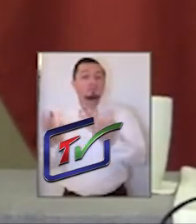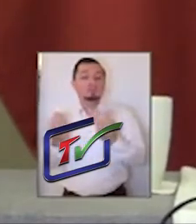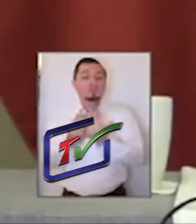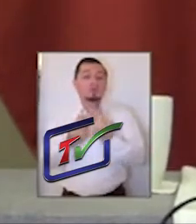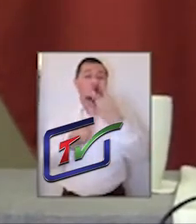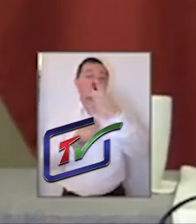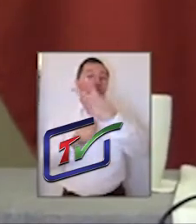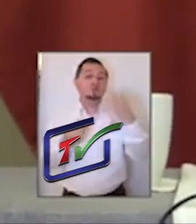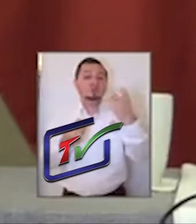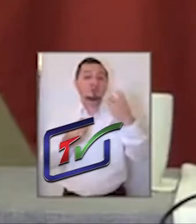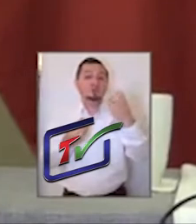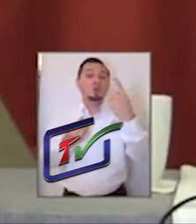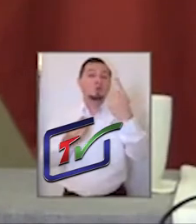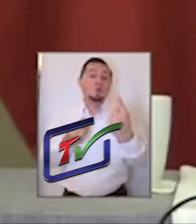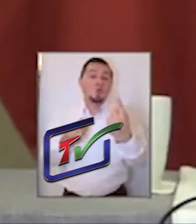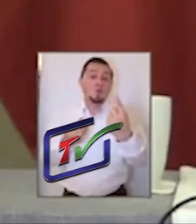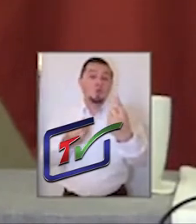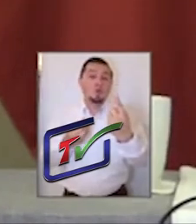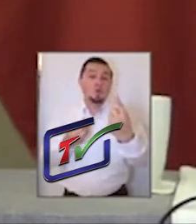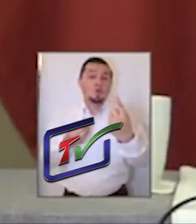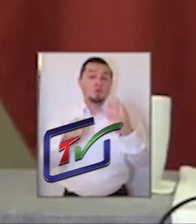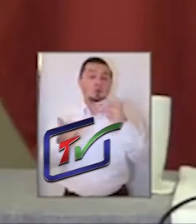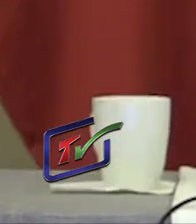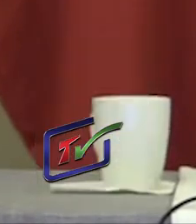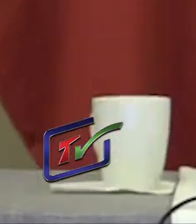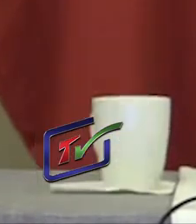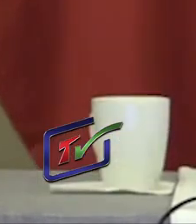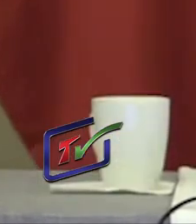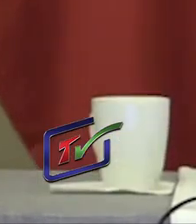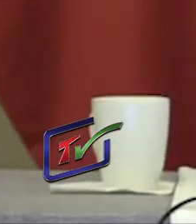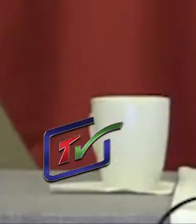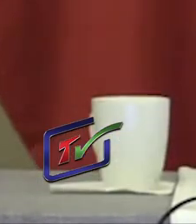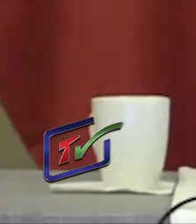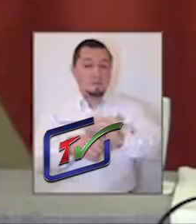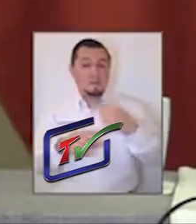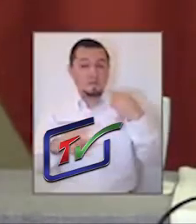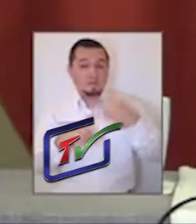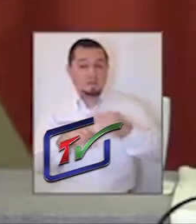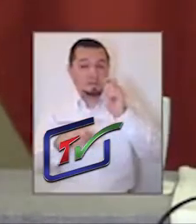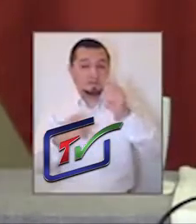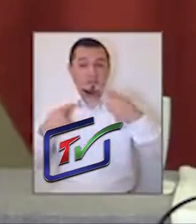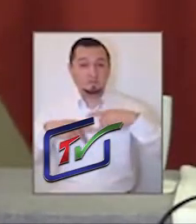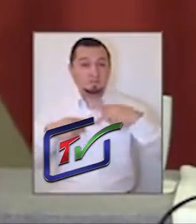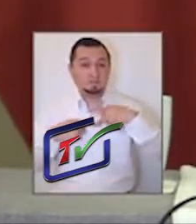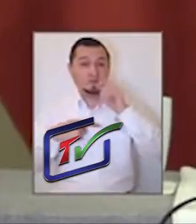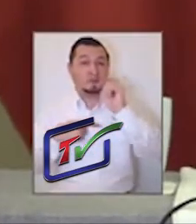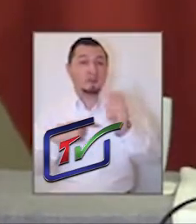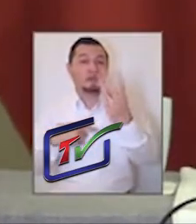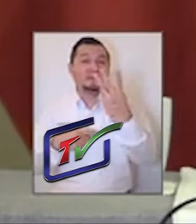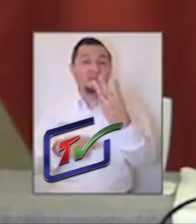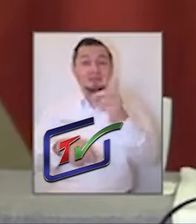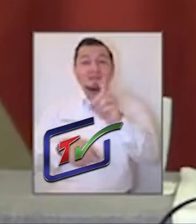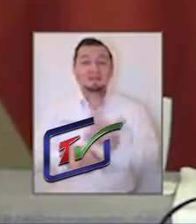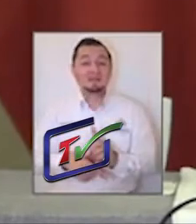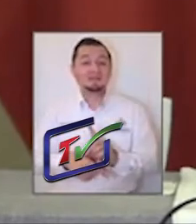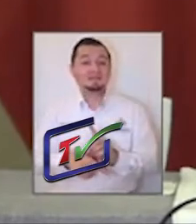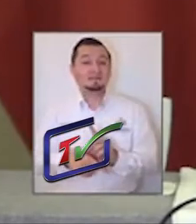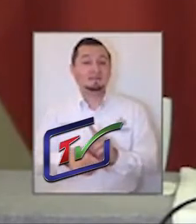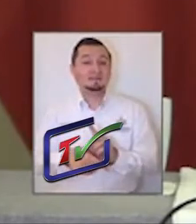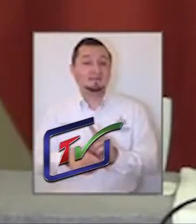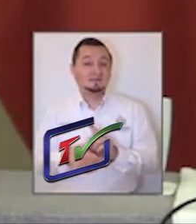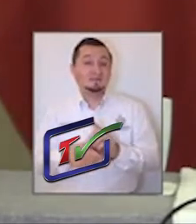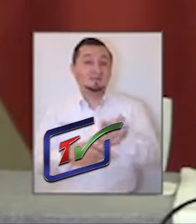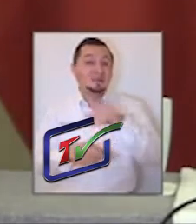a 201 casos en la tasa de incidencia semanal, con la información de tan solo 3 días. Para